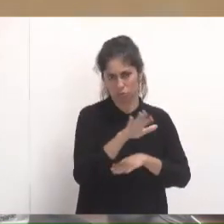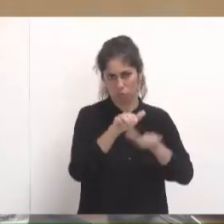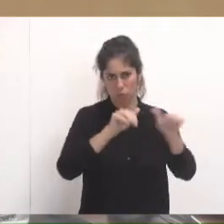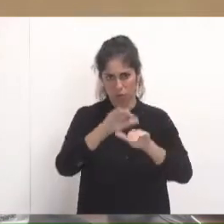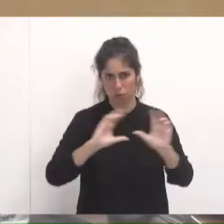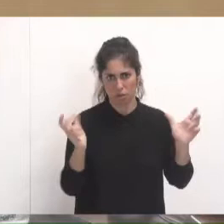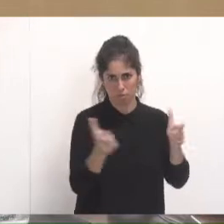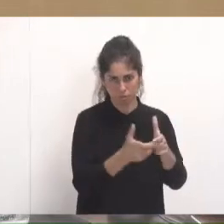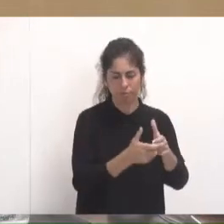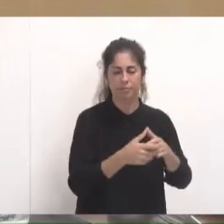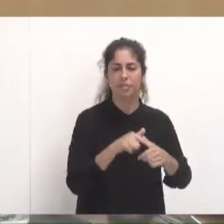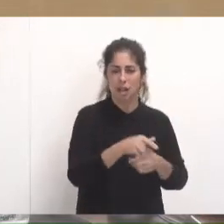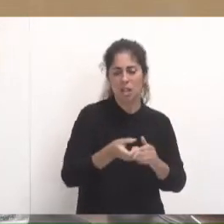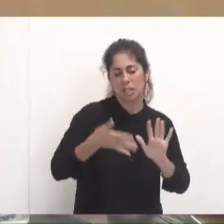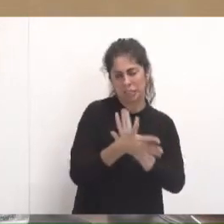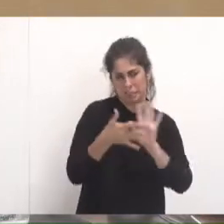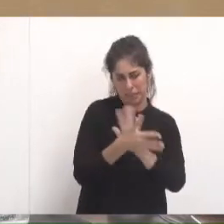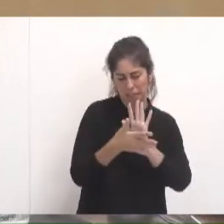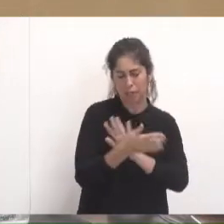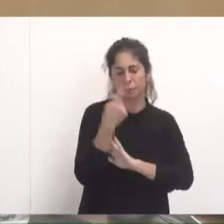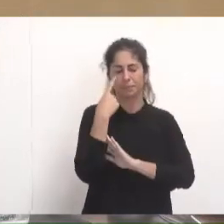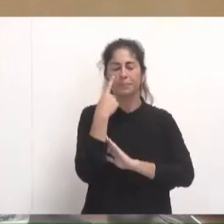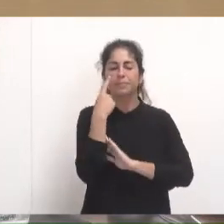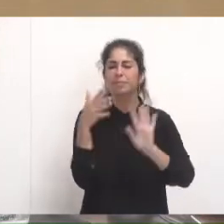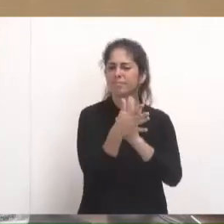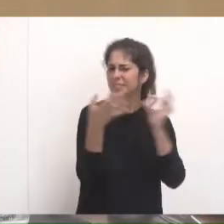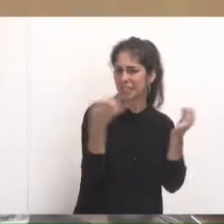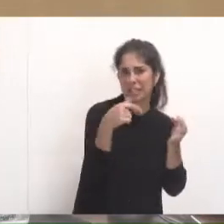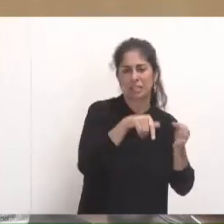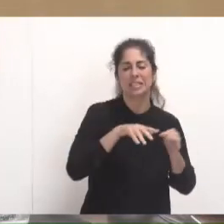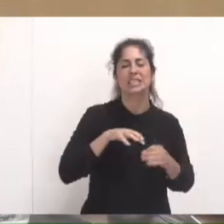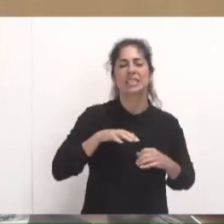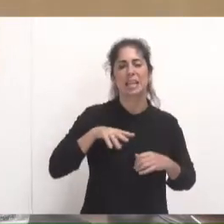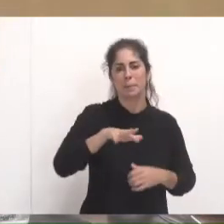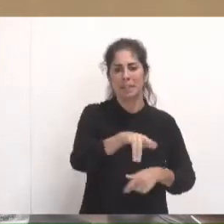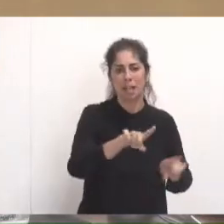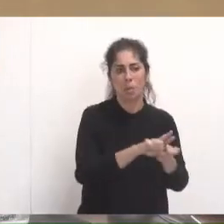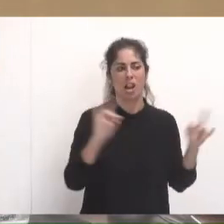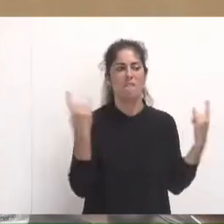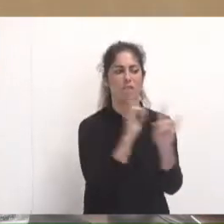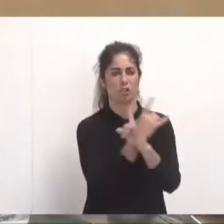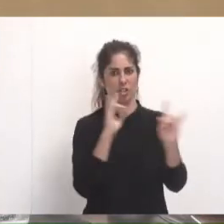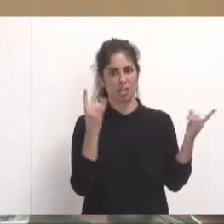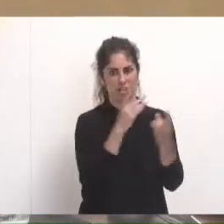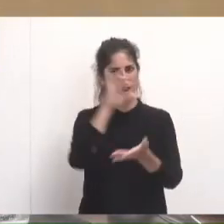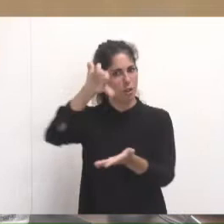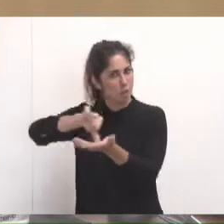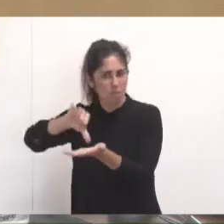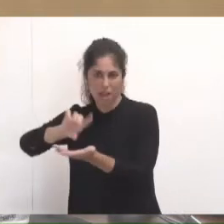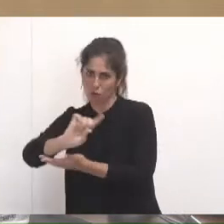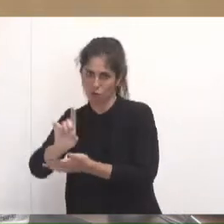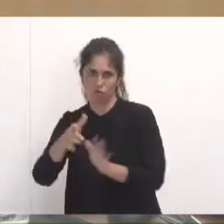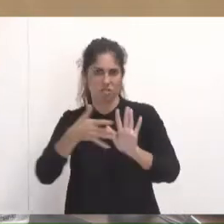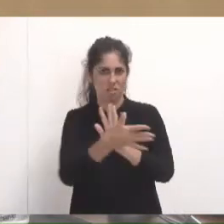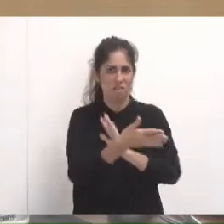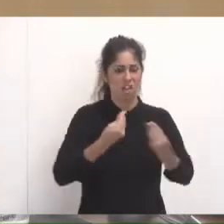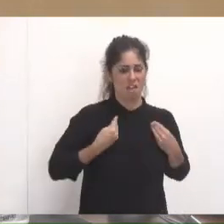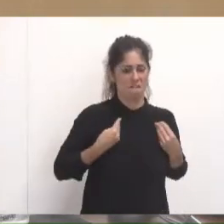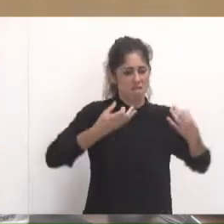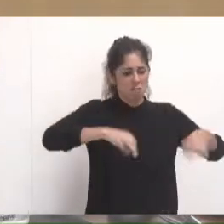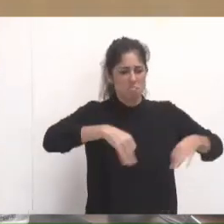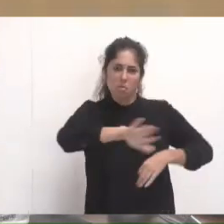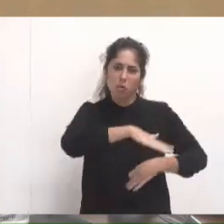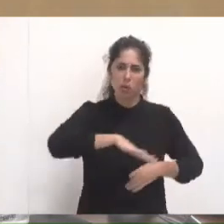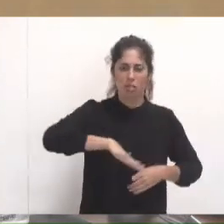una termita de bosque, no es una termita de ciudad. Es decir, por lo tanto, su hábitat natural son los bosques.